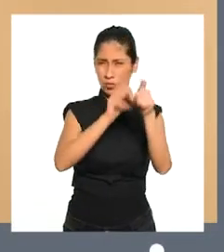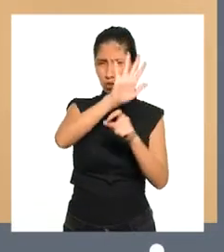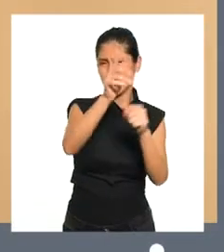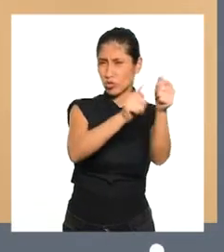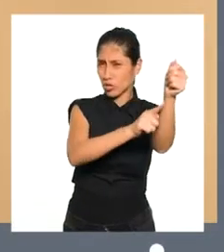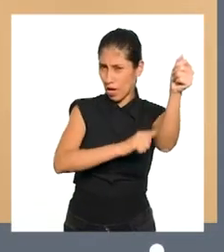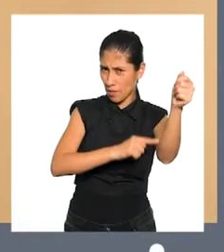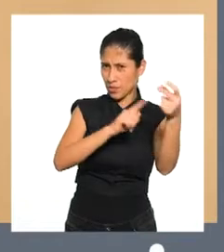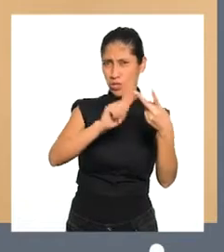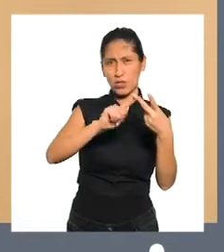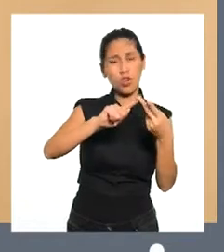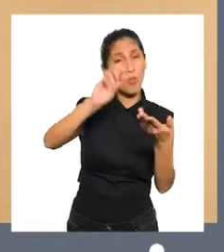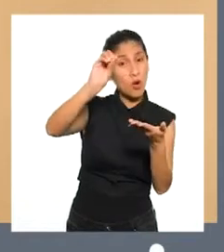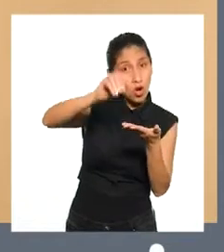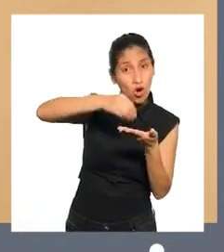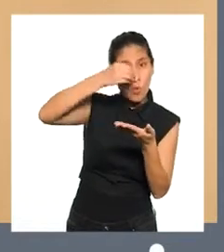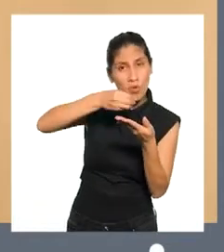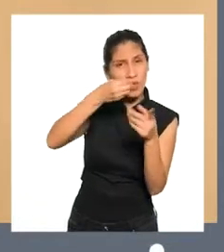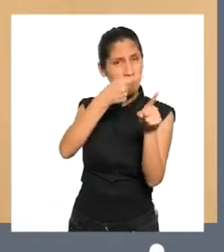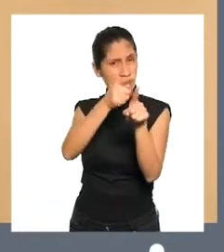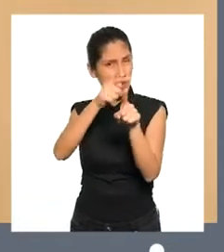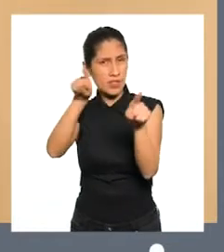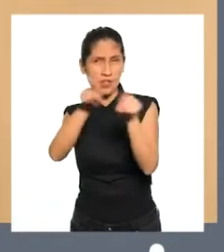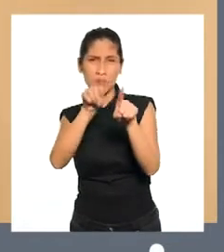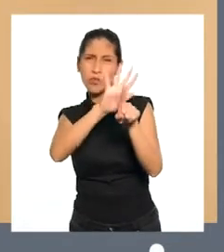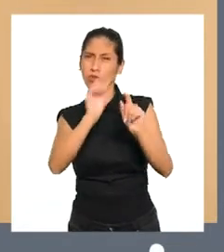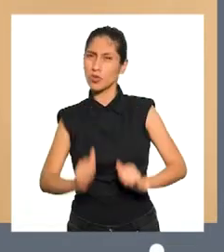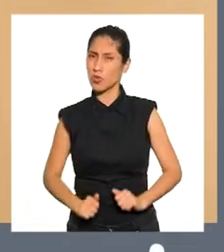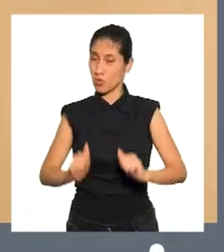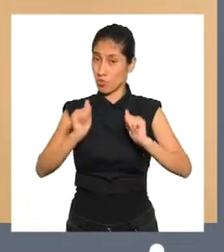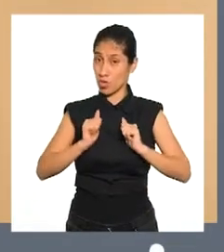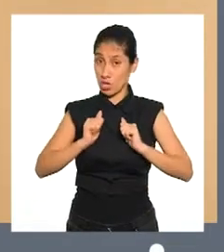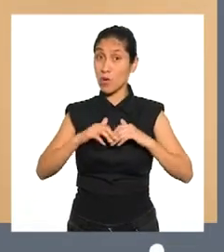dieta, experiencia y ambiente que se vive pueden